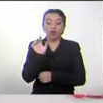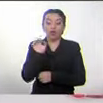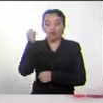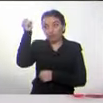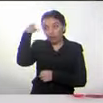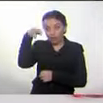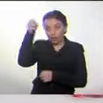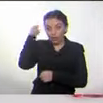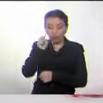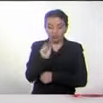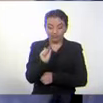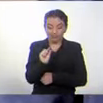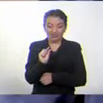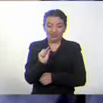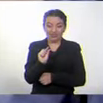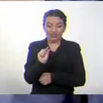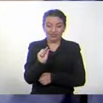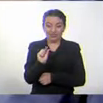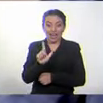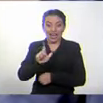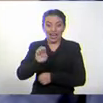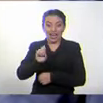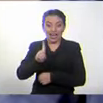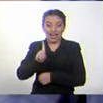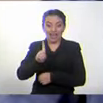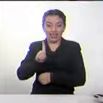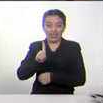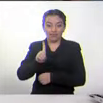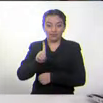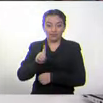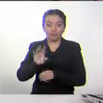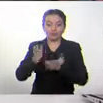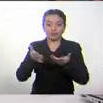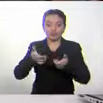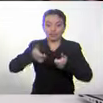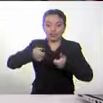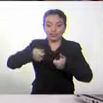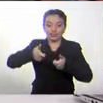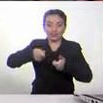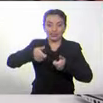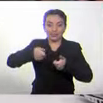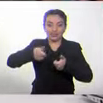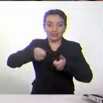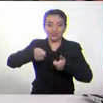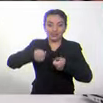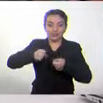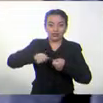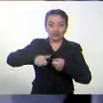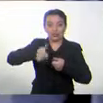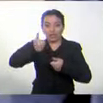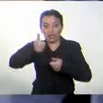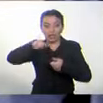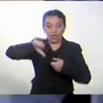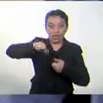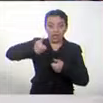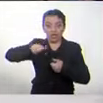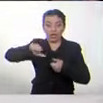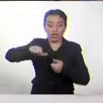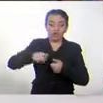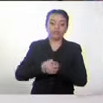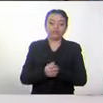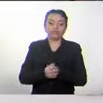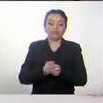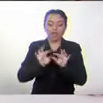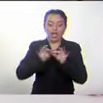Necesitaremos un interruptor o switch. Vamos a necesitar cables